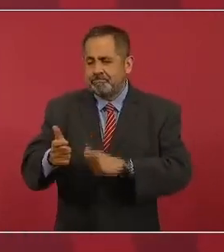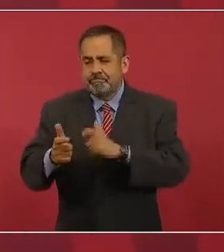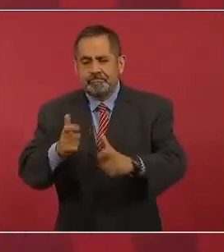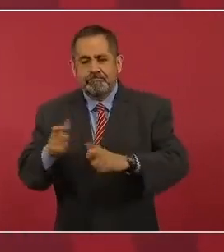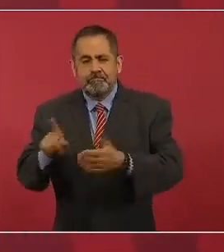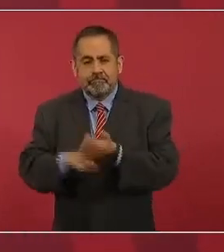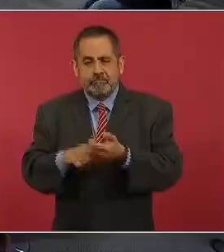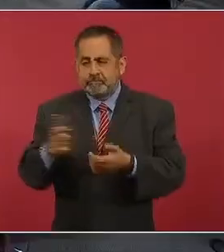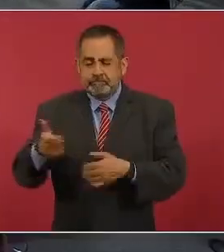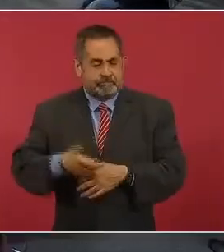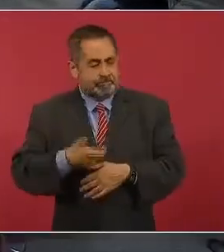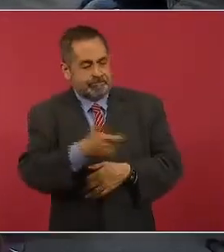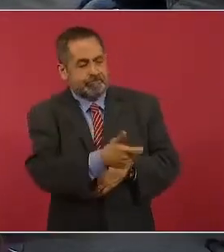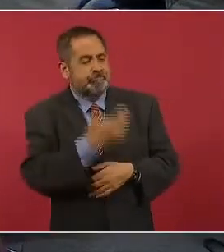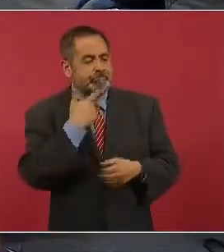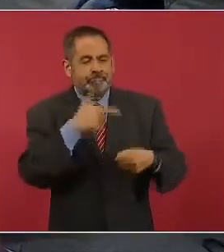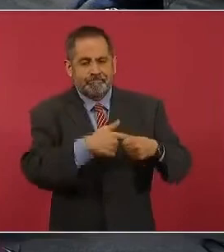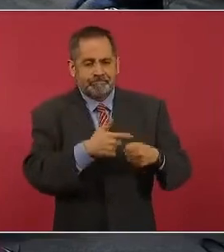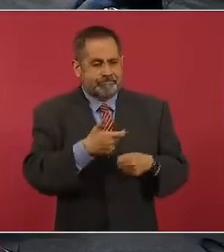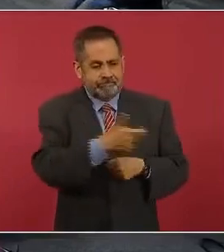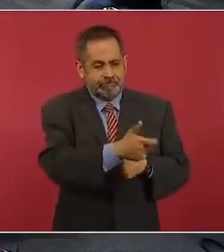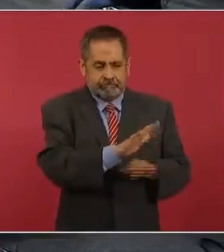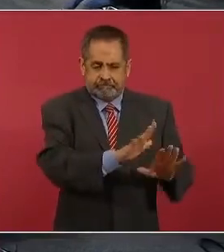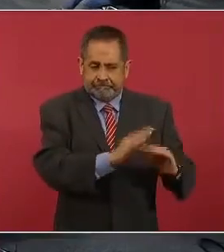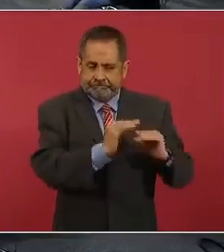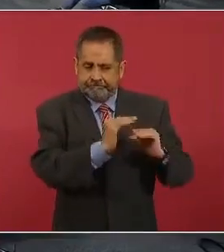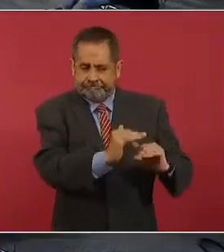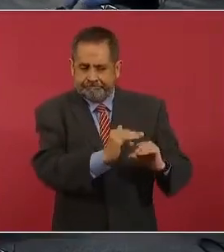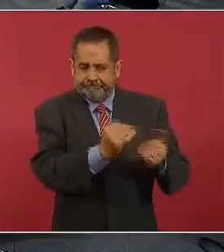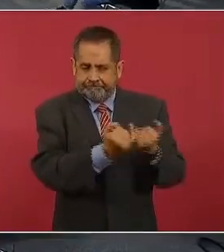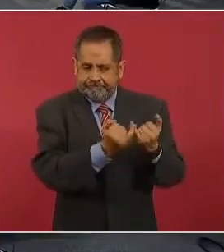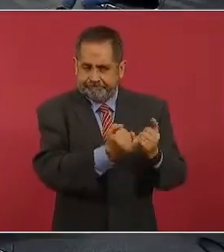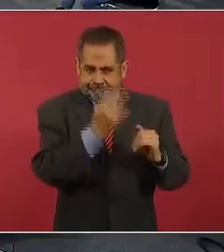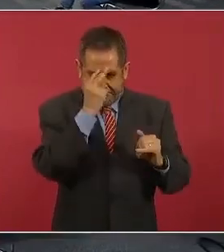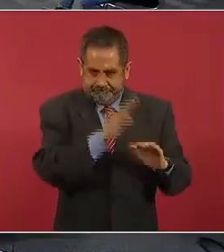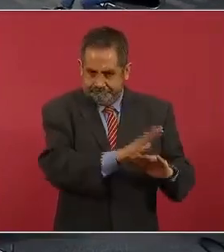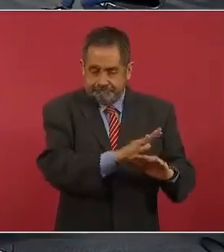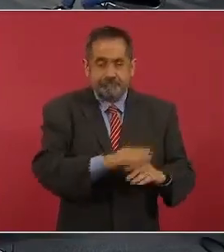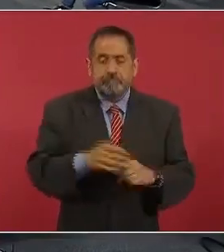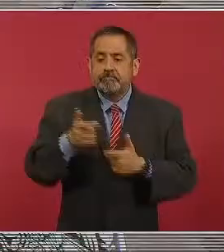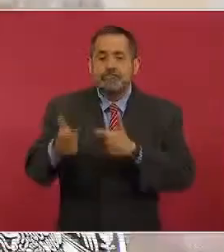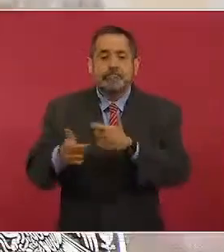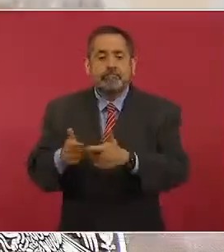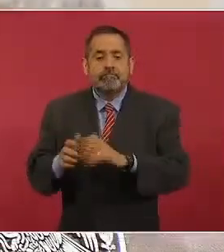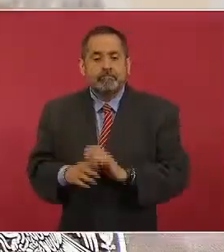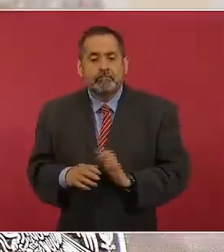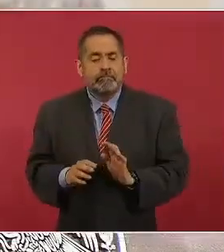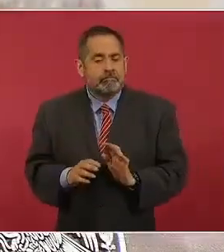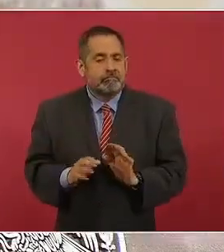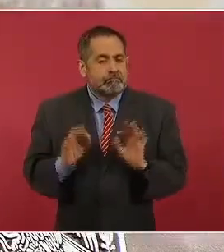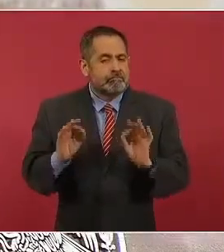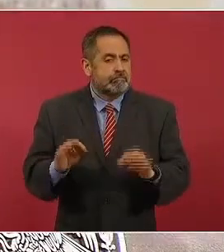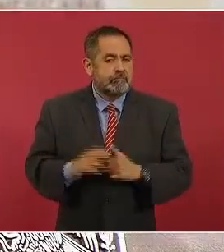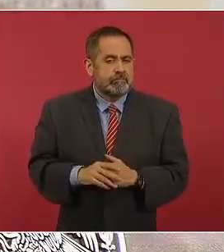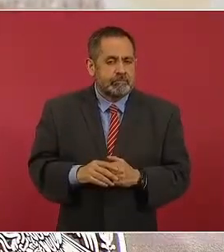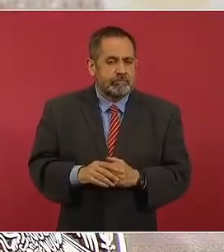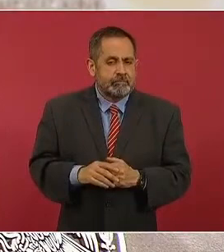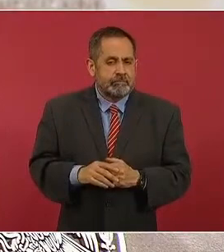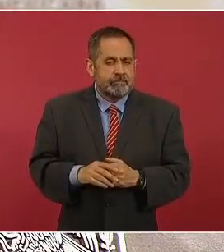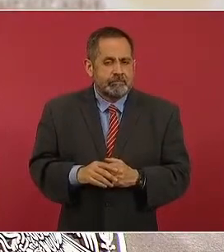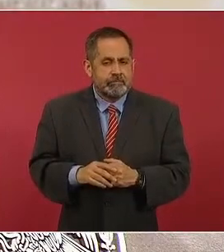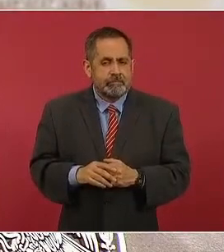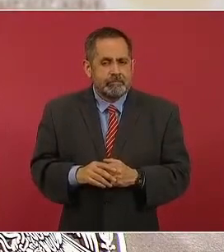para el subsidio a las gasolinas, que no aumentan las gasolinas en México, no le hace que tengamos que